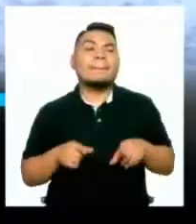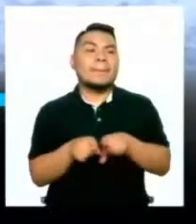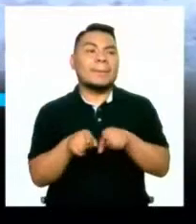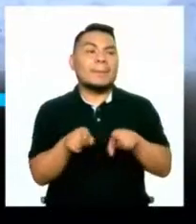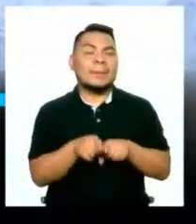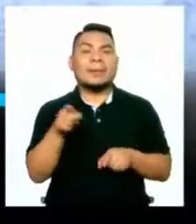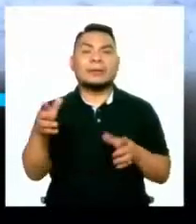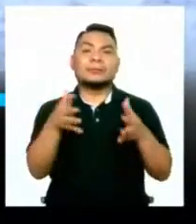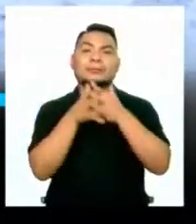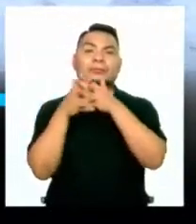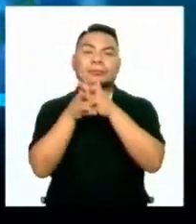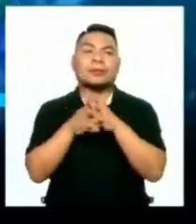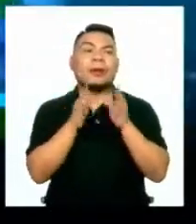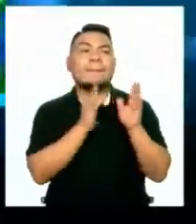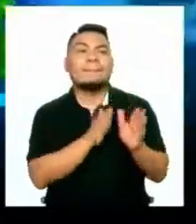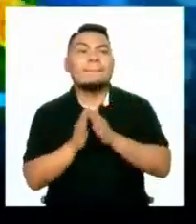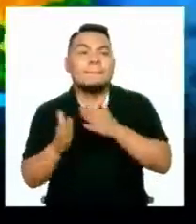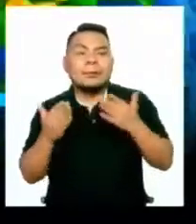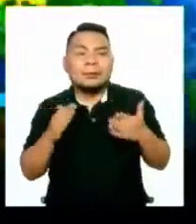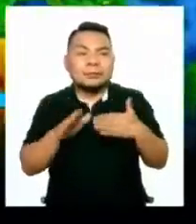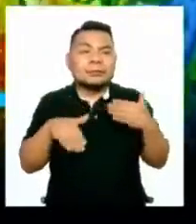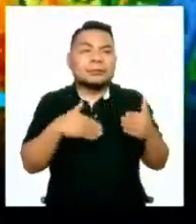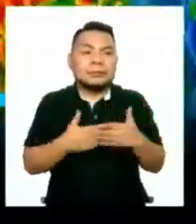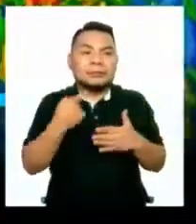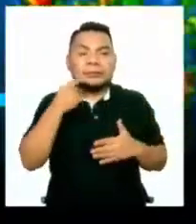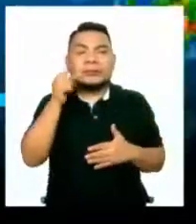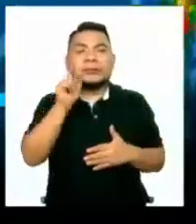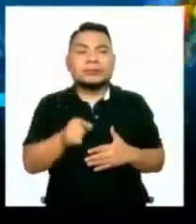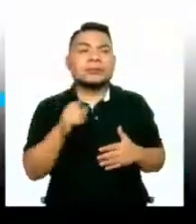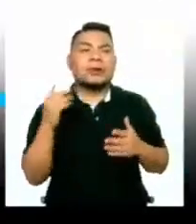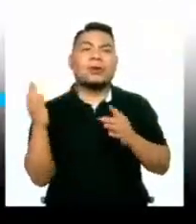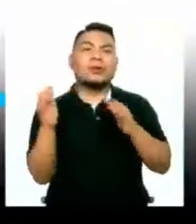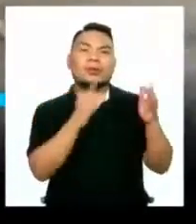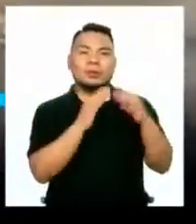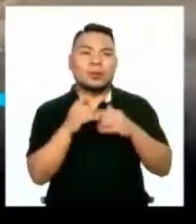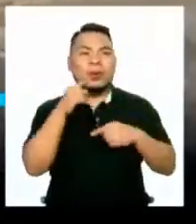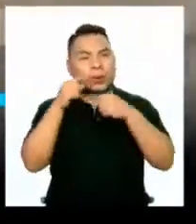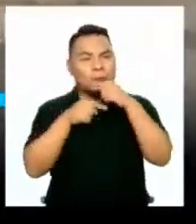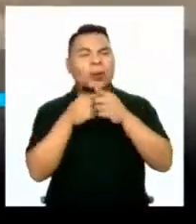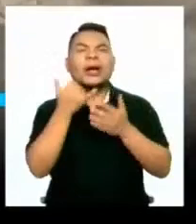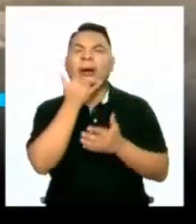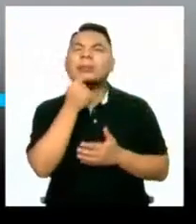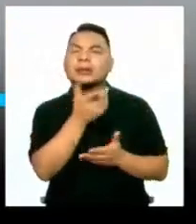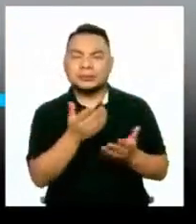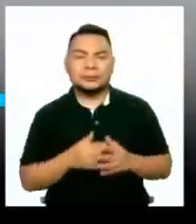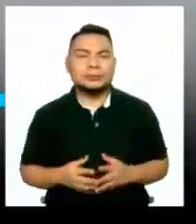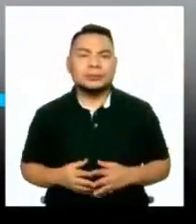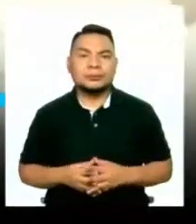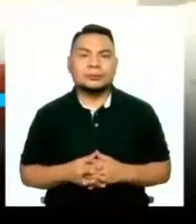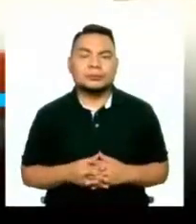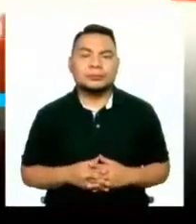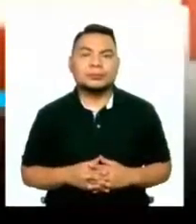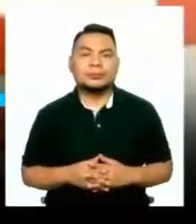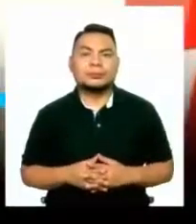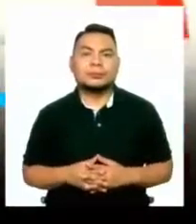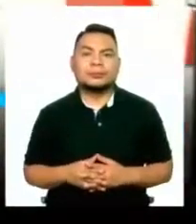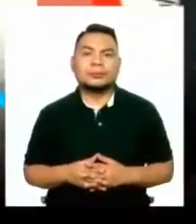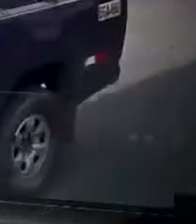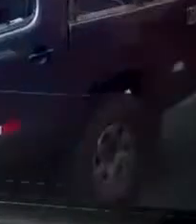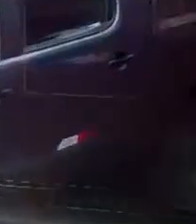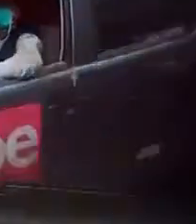Además, Estados Unidos se prepara para la llamada bomba ciclónica. Después de la pausa le contamos de qué se trata.